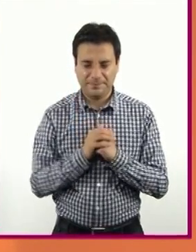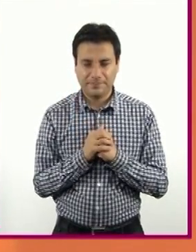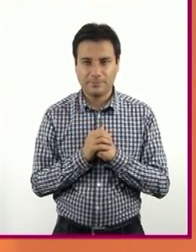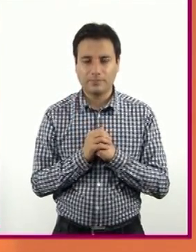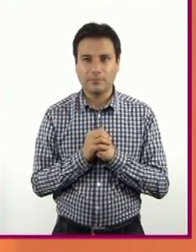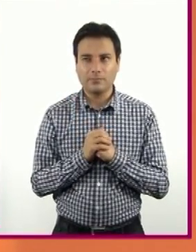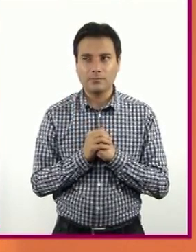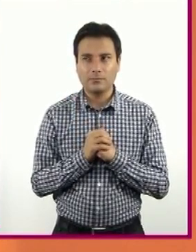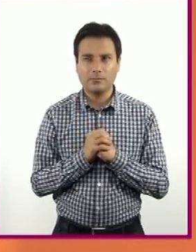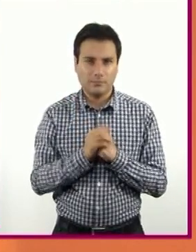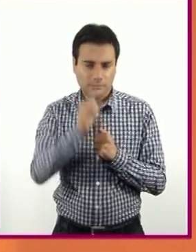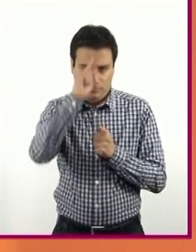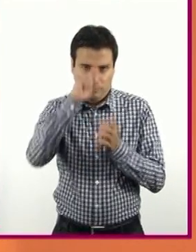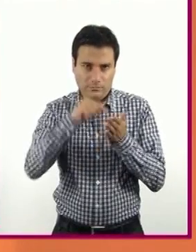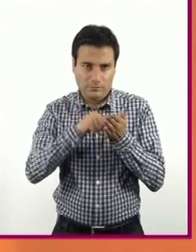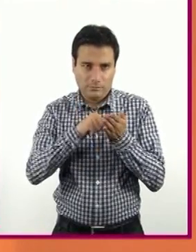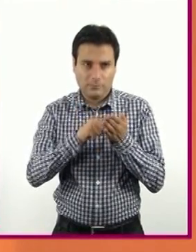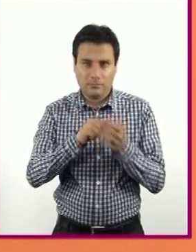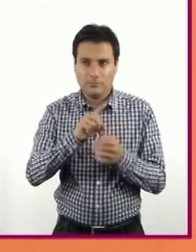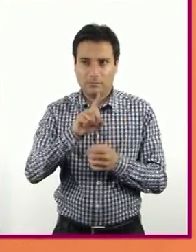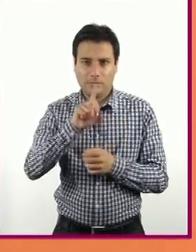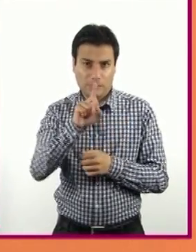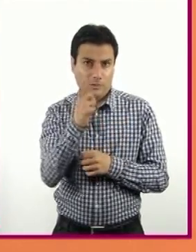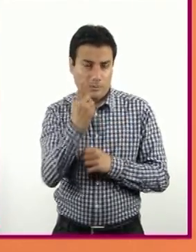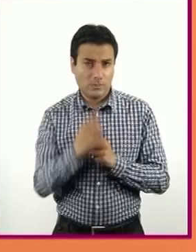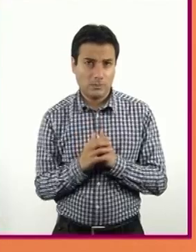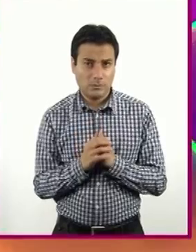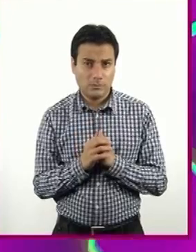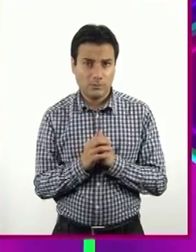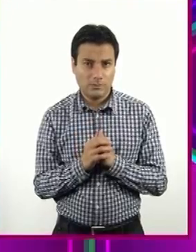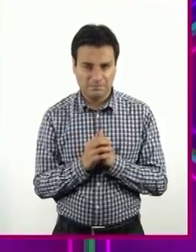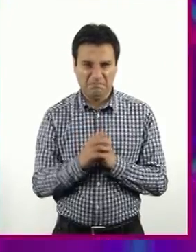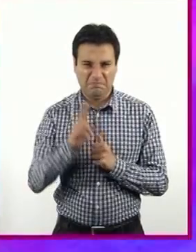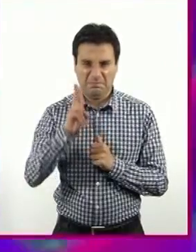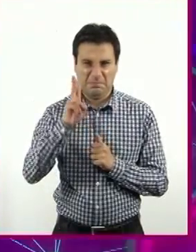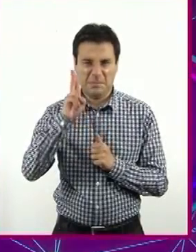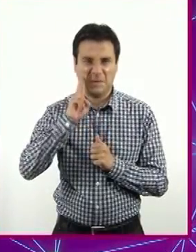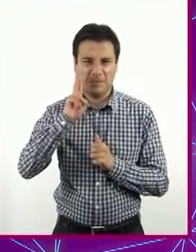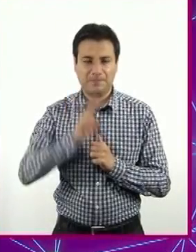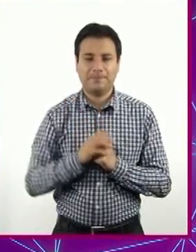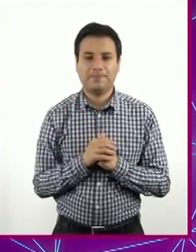la respuesta es 31. Vamos a comprobarlo.